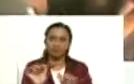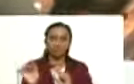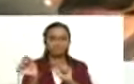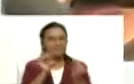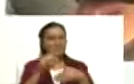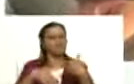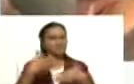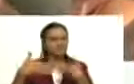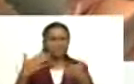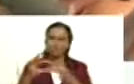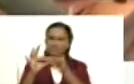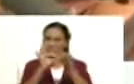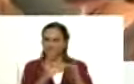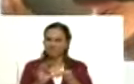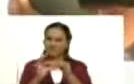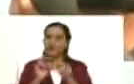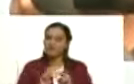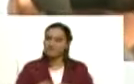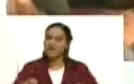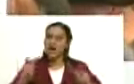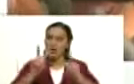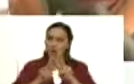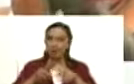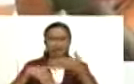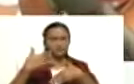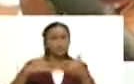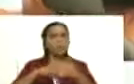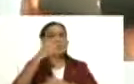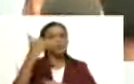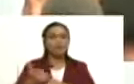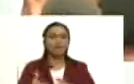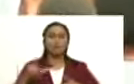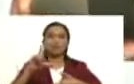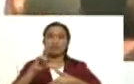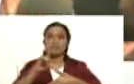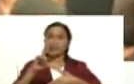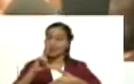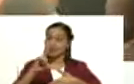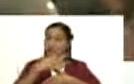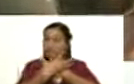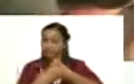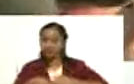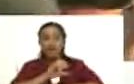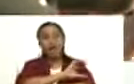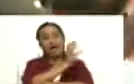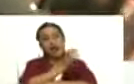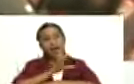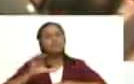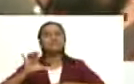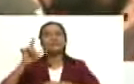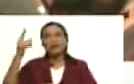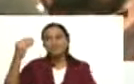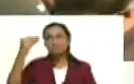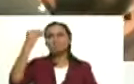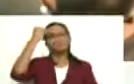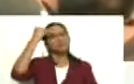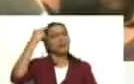acciones para que América Latina y el Caribe retome el camino del libertador. El libertador Simón